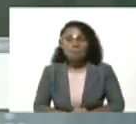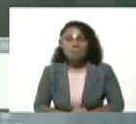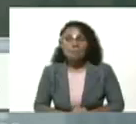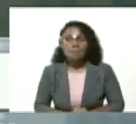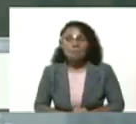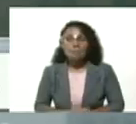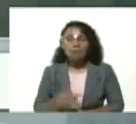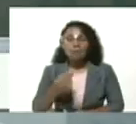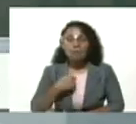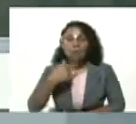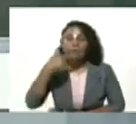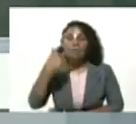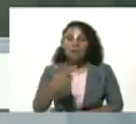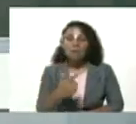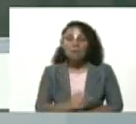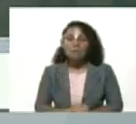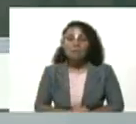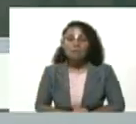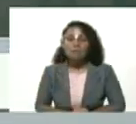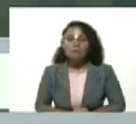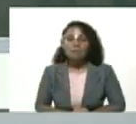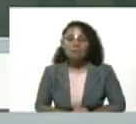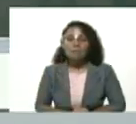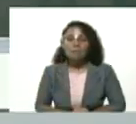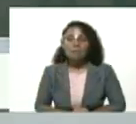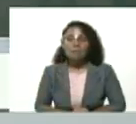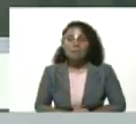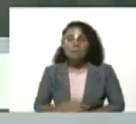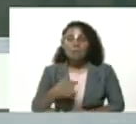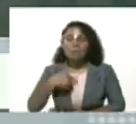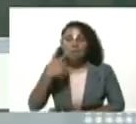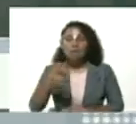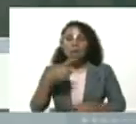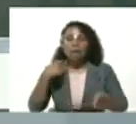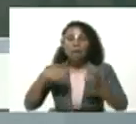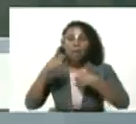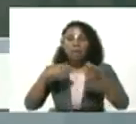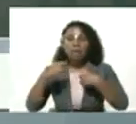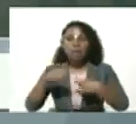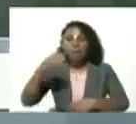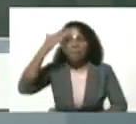Es lo que yo le digo. En las negociaciones de México,